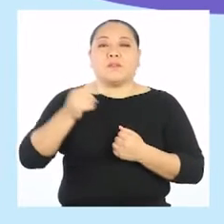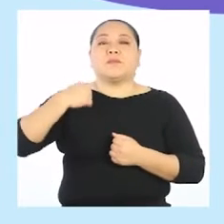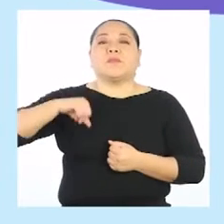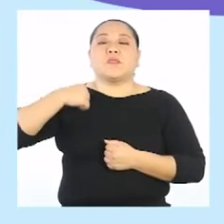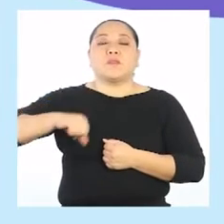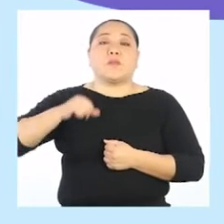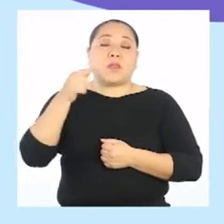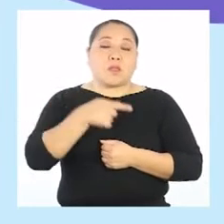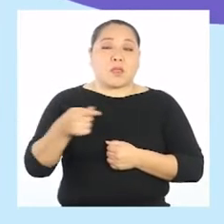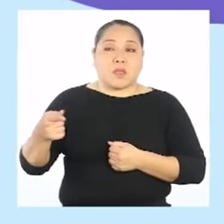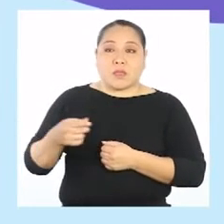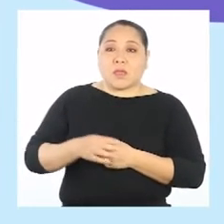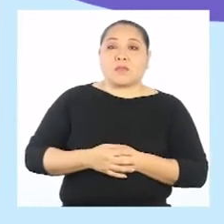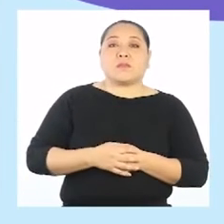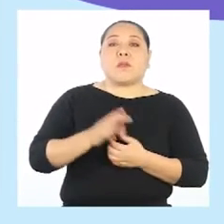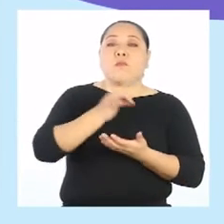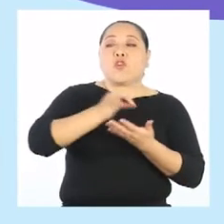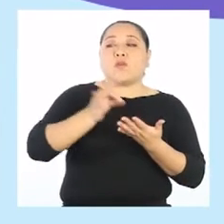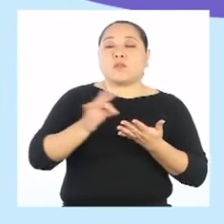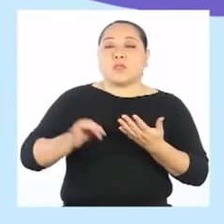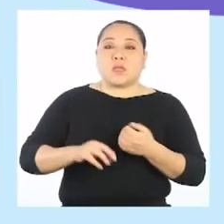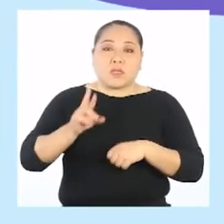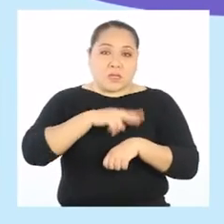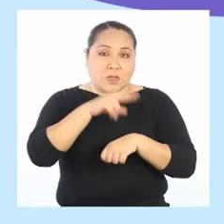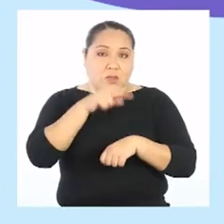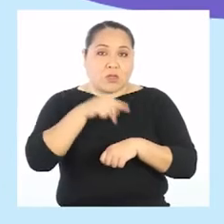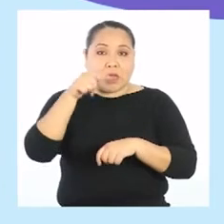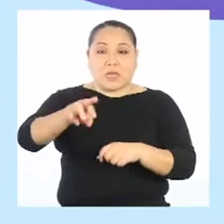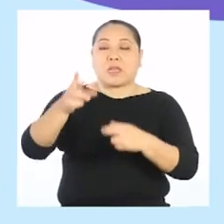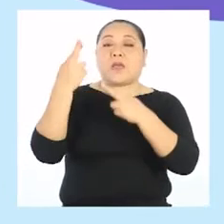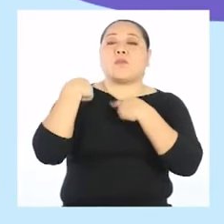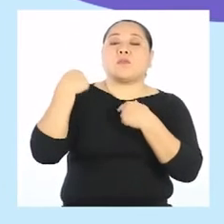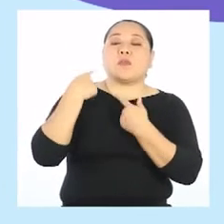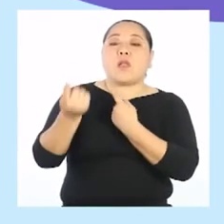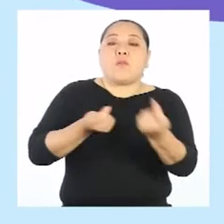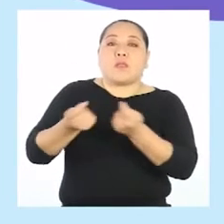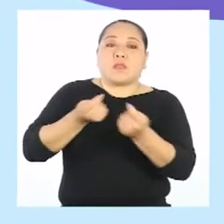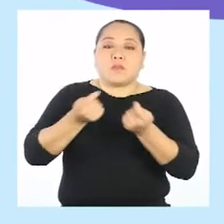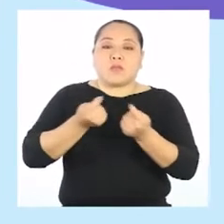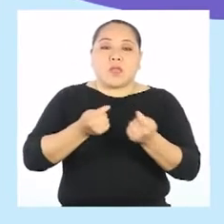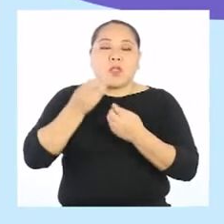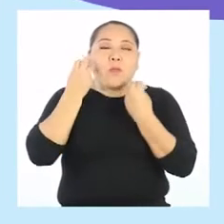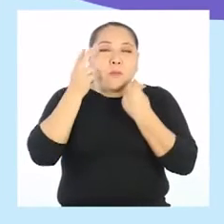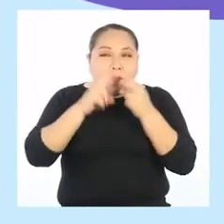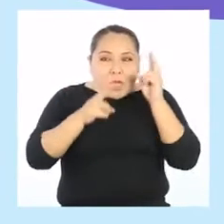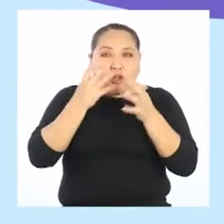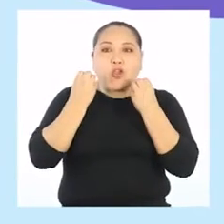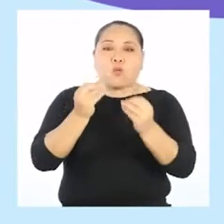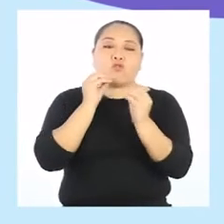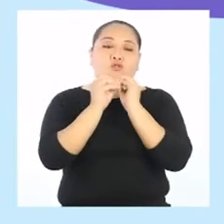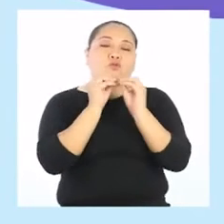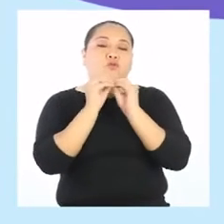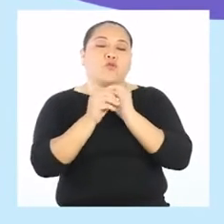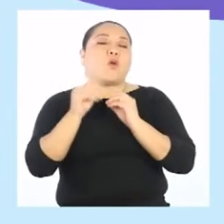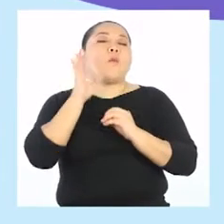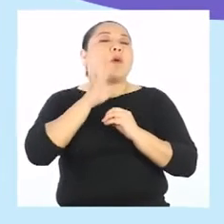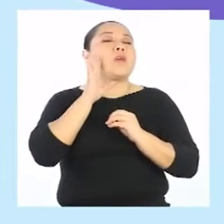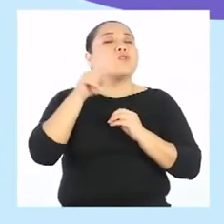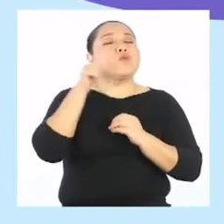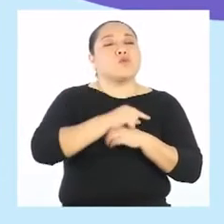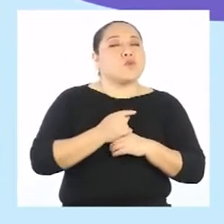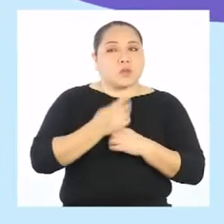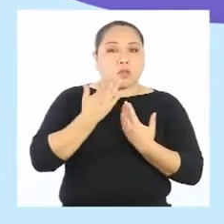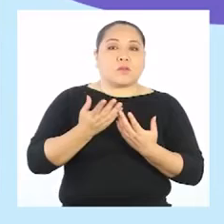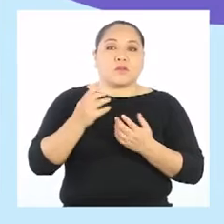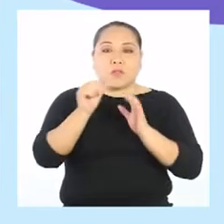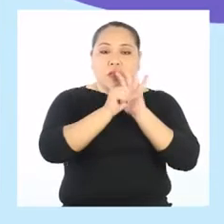Las municipalidades provinciales y regionales son las encargadas de administrar el tratamiento de residuos sólidos, según